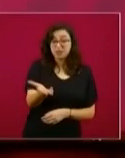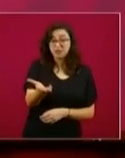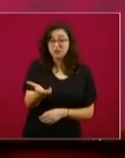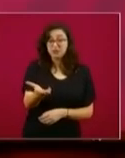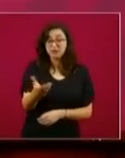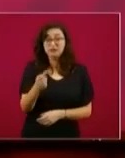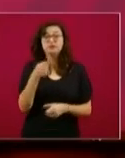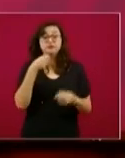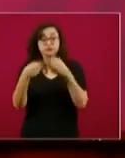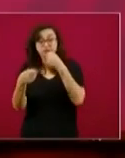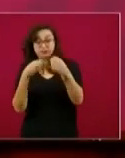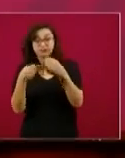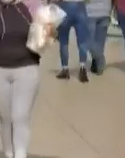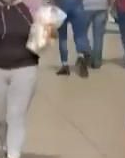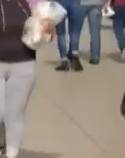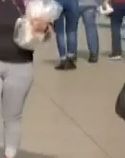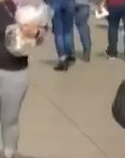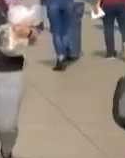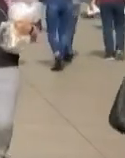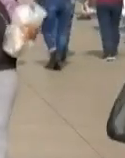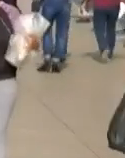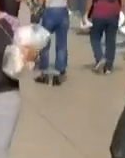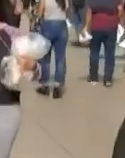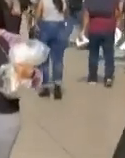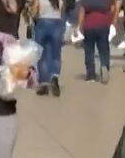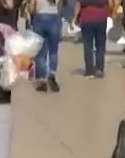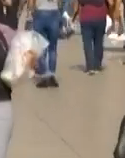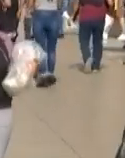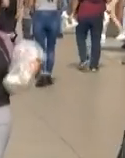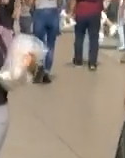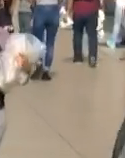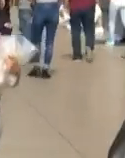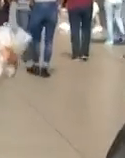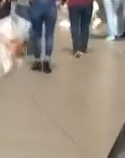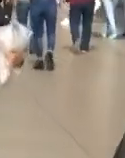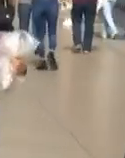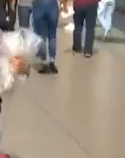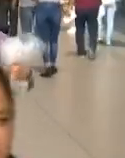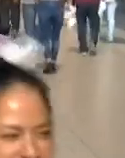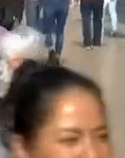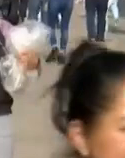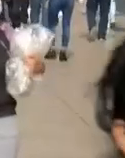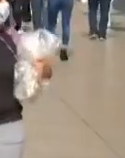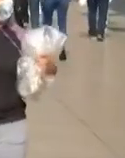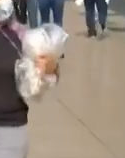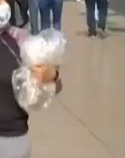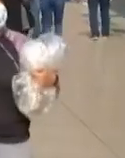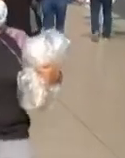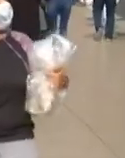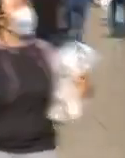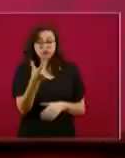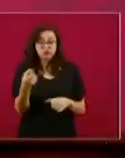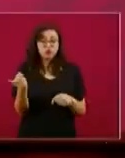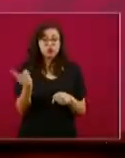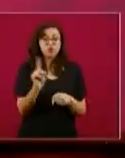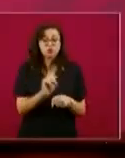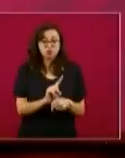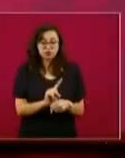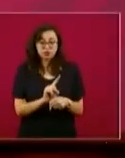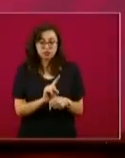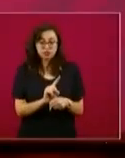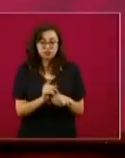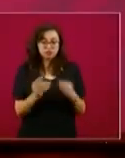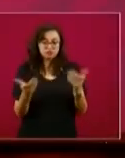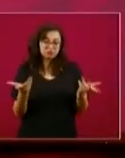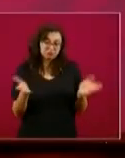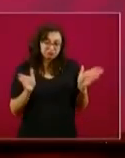2020 y que la enfermedad ya no es tan virulenta a consecuencia de la vacunación. Pero otros doctores, ¿qué cree? Tienen otros datos. Ajá,